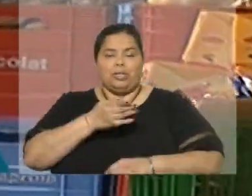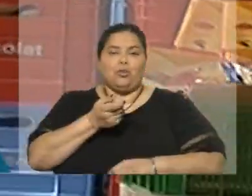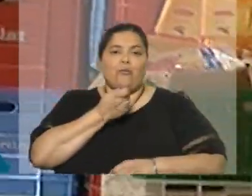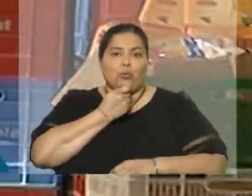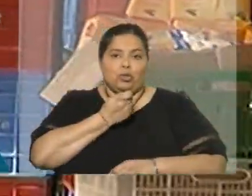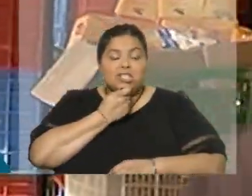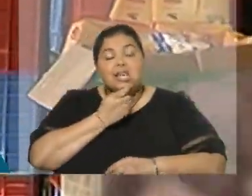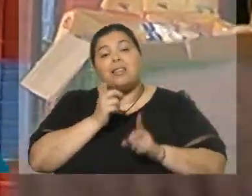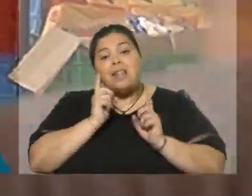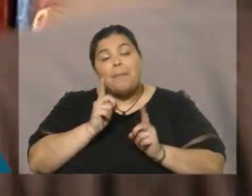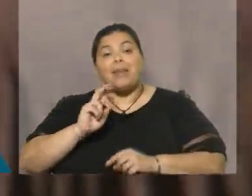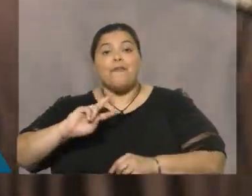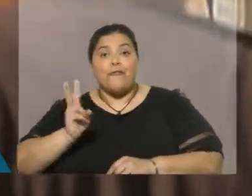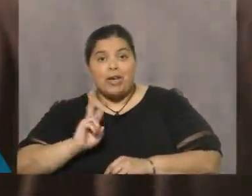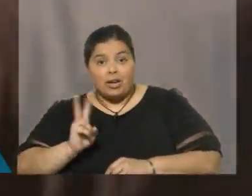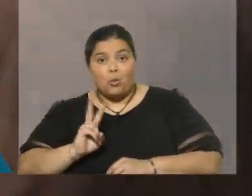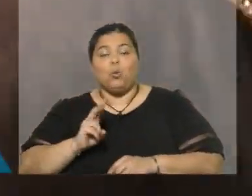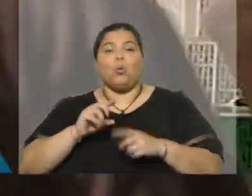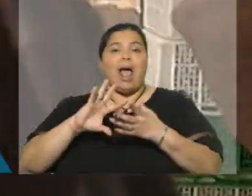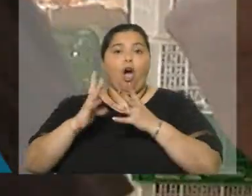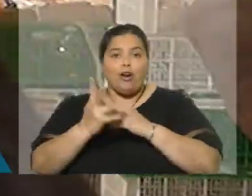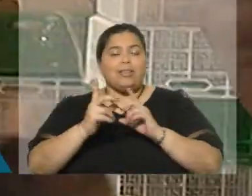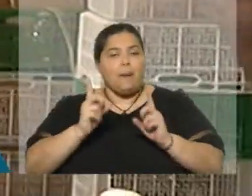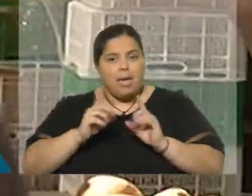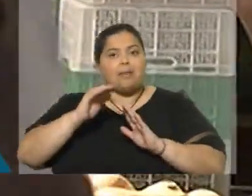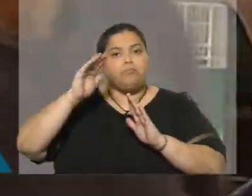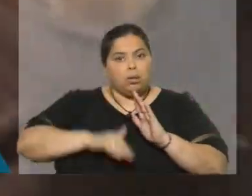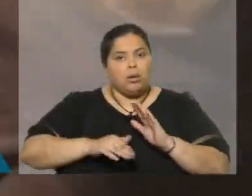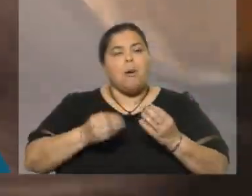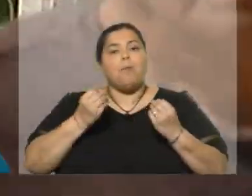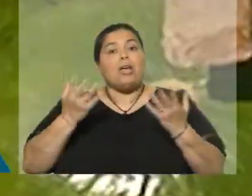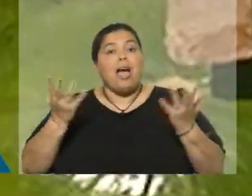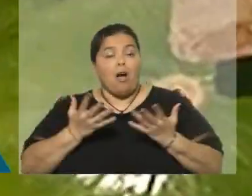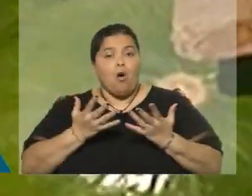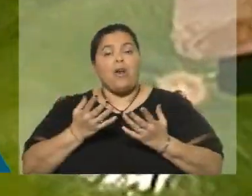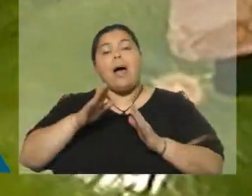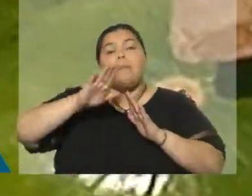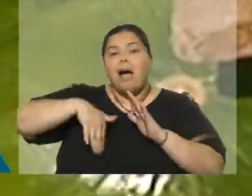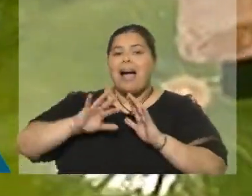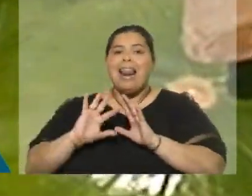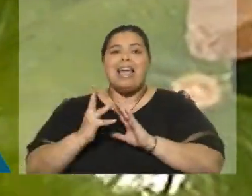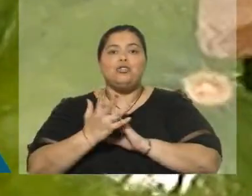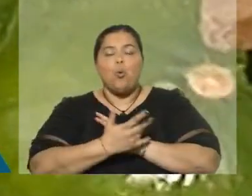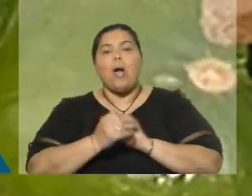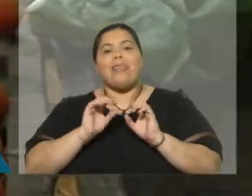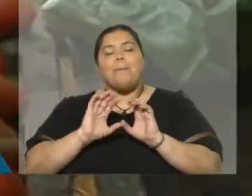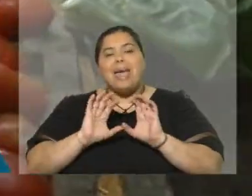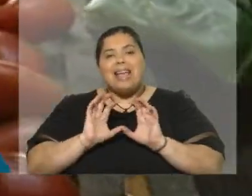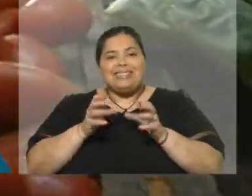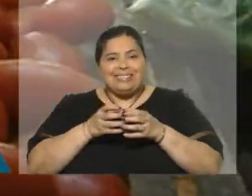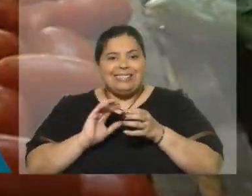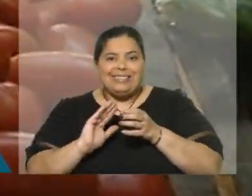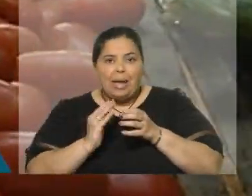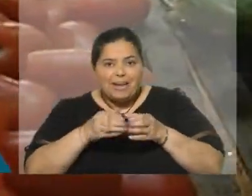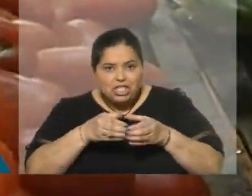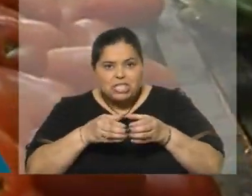las verduras y hortalizas cayeron 13,7%, por la incidencia de baja del precio de la lechuga el zapallito del tomate aunque